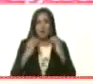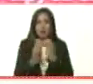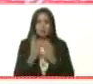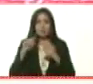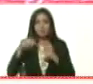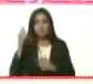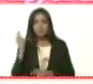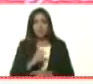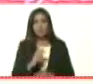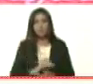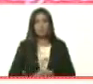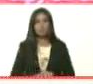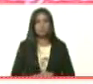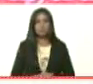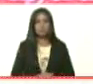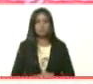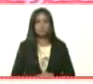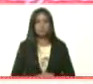próximo mes.